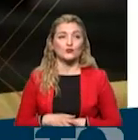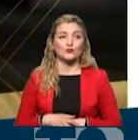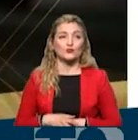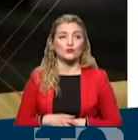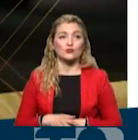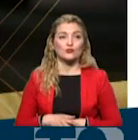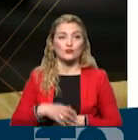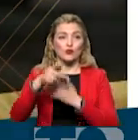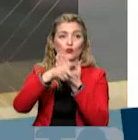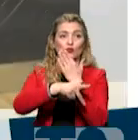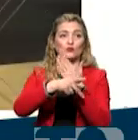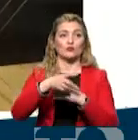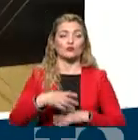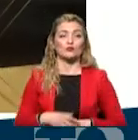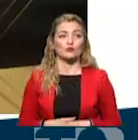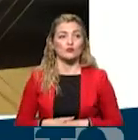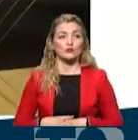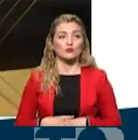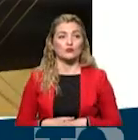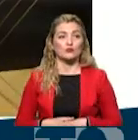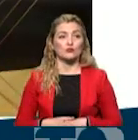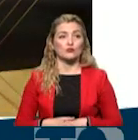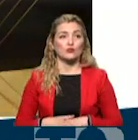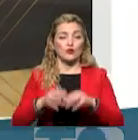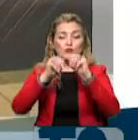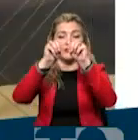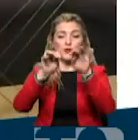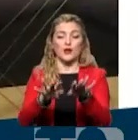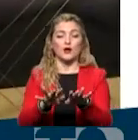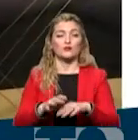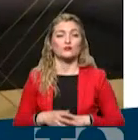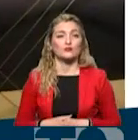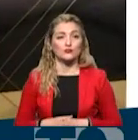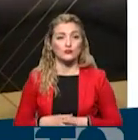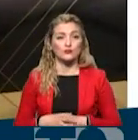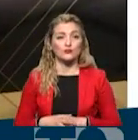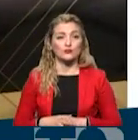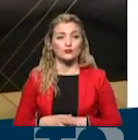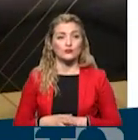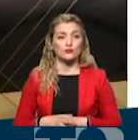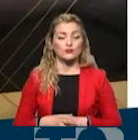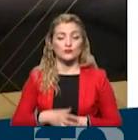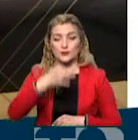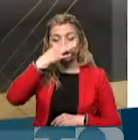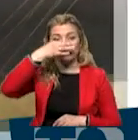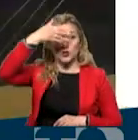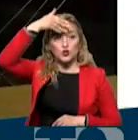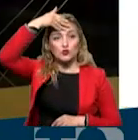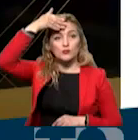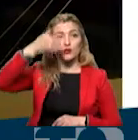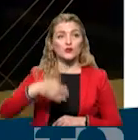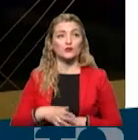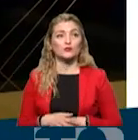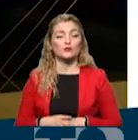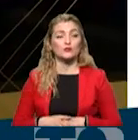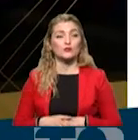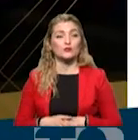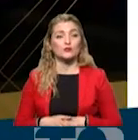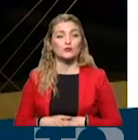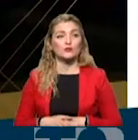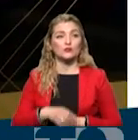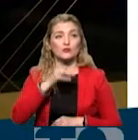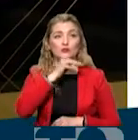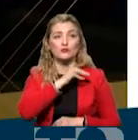Guillén, Puerto Viejo, Jennifer Ulloa, Milagro, María Rivadeneira, Santo Domingo, Roxy